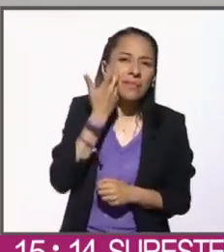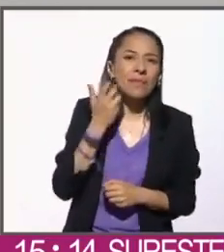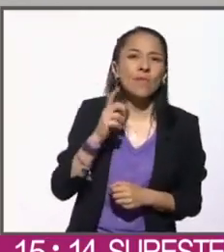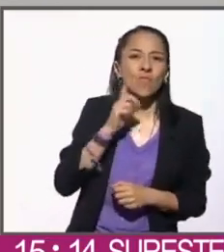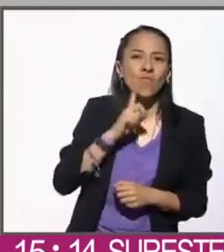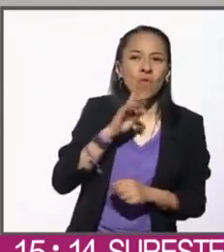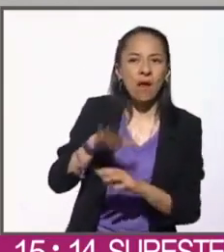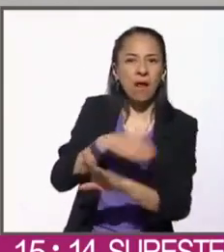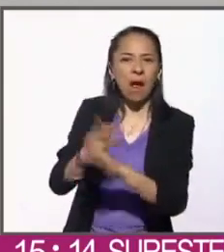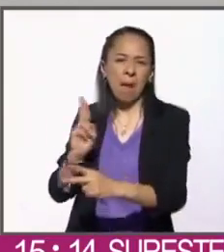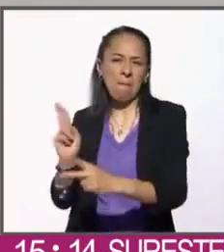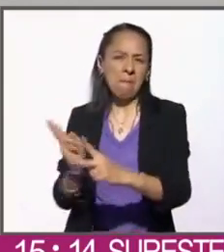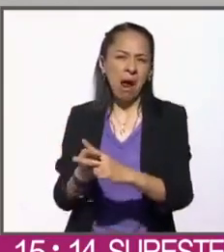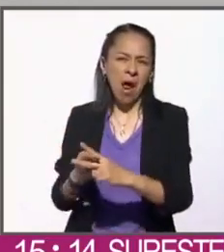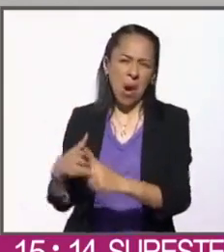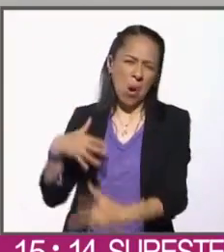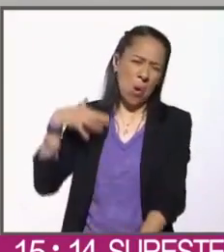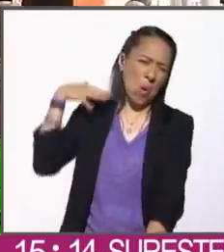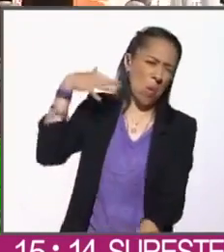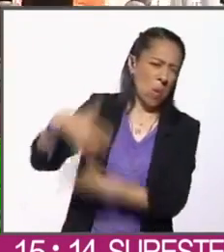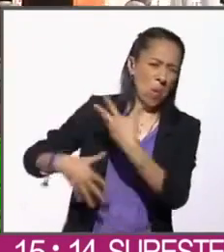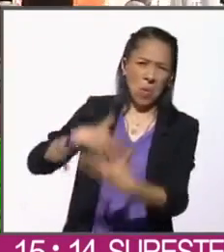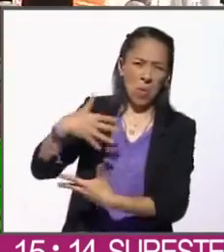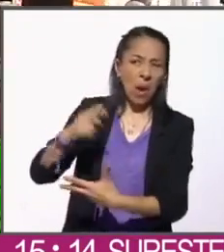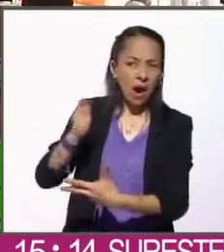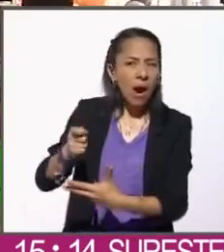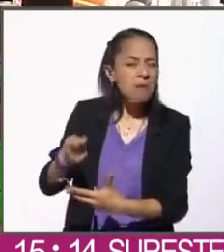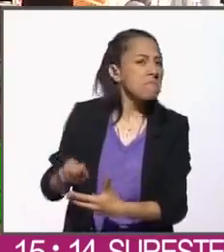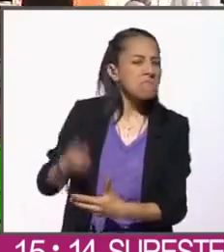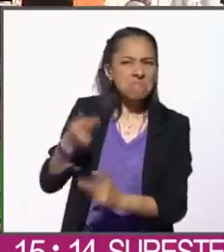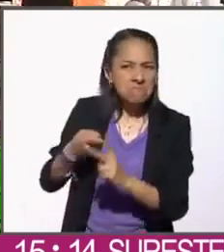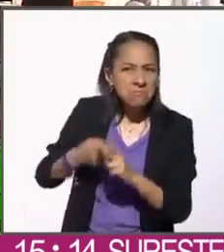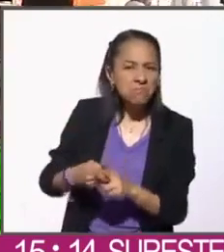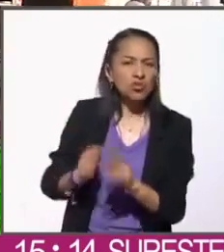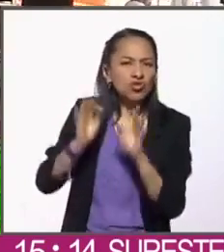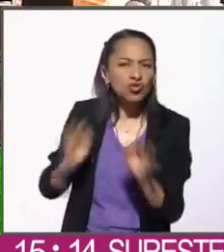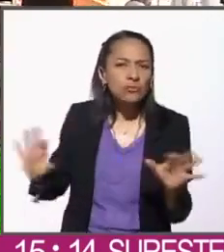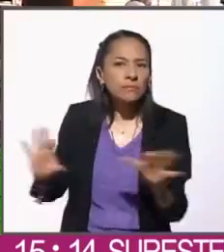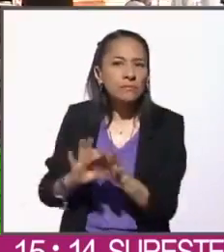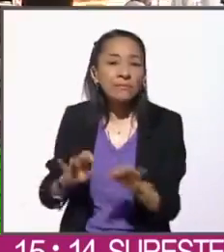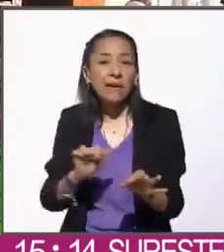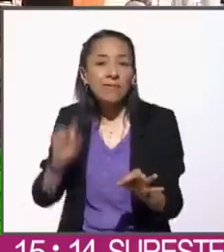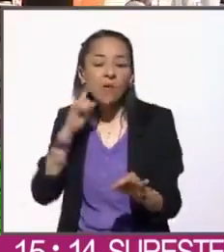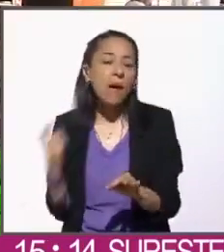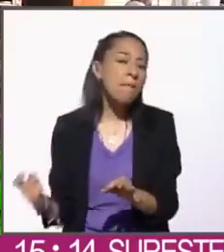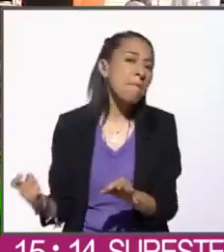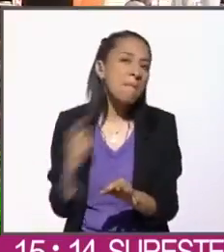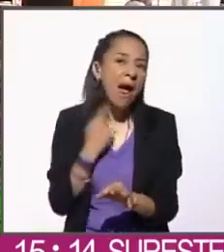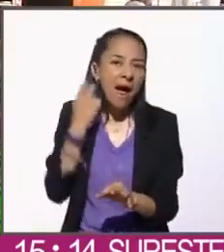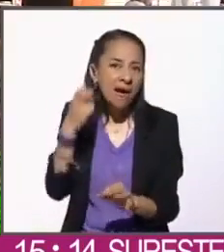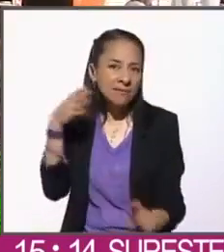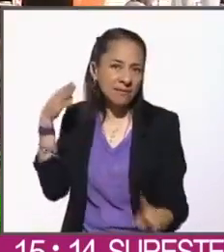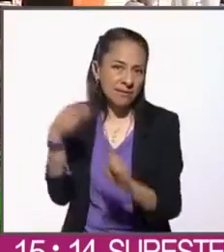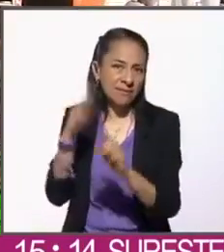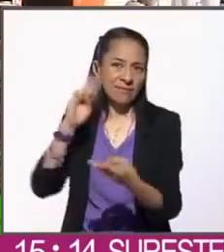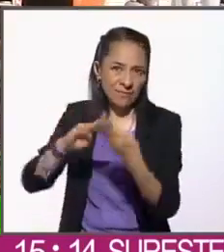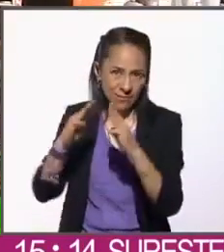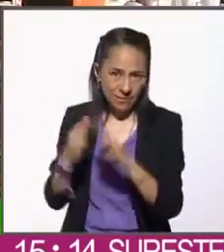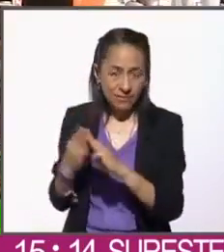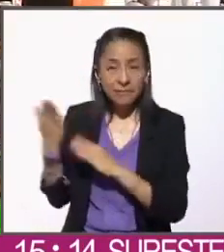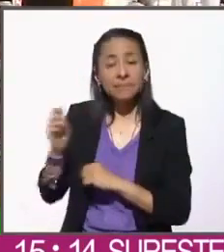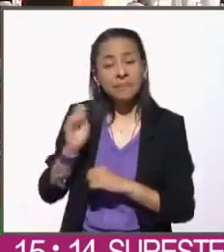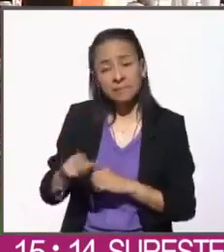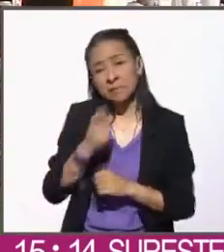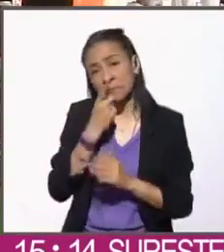mujer sea investigada por feminicidio. Sheinbaum también dijo que apoyará la causa de las madres